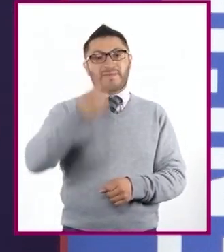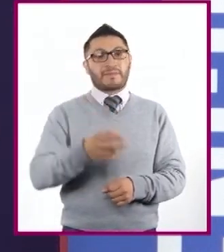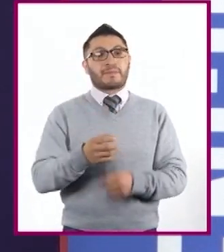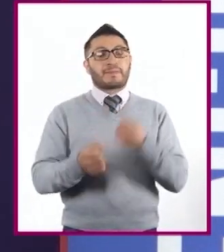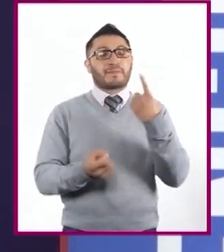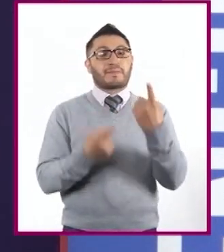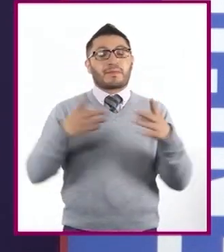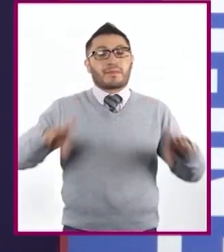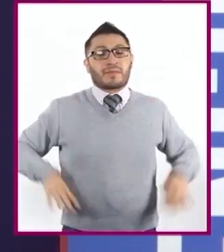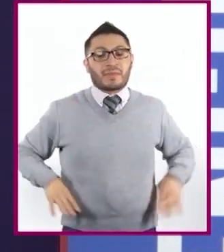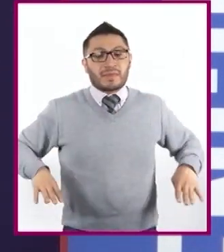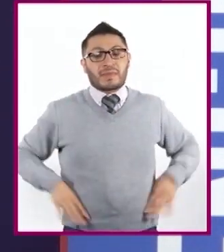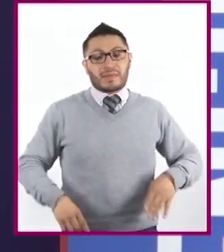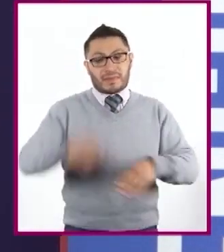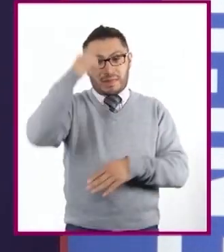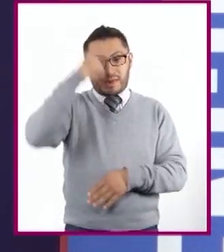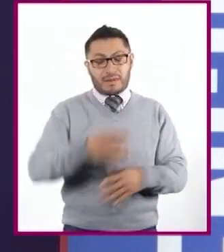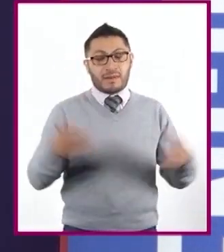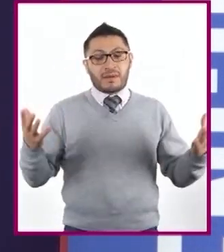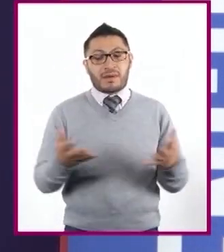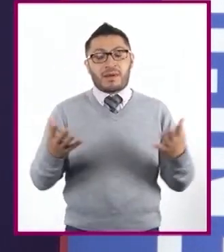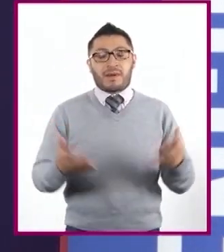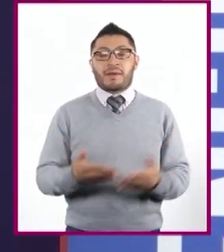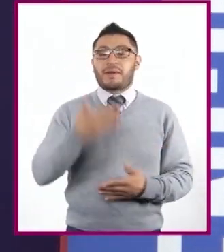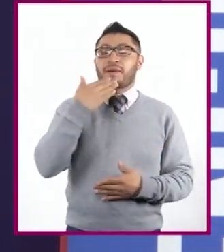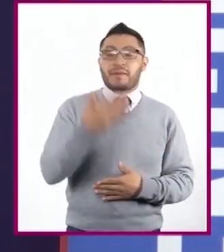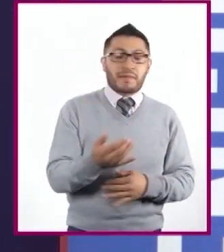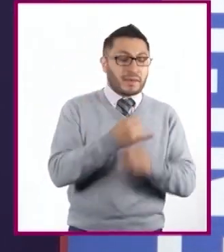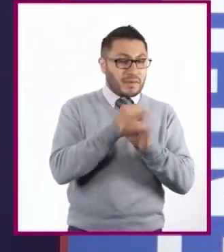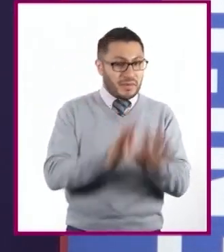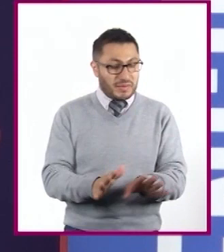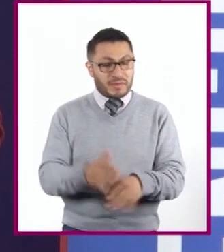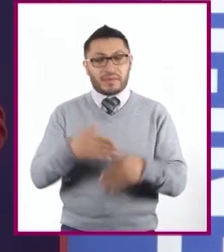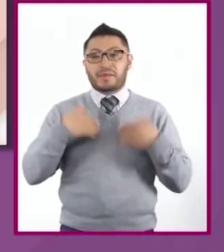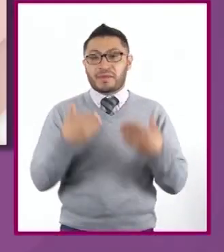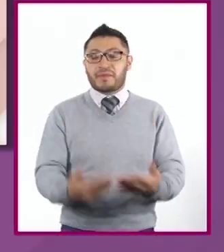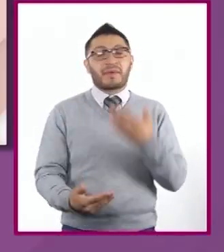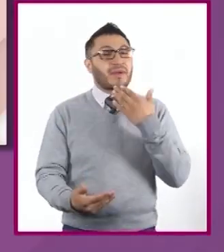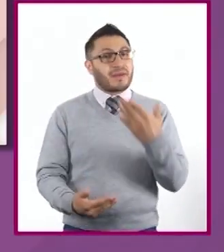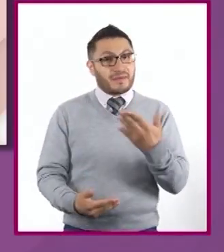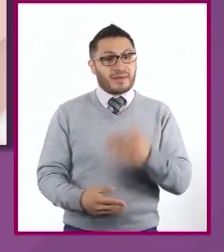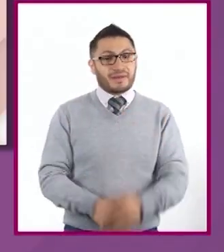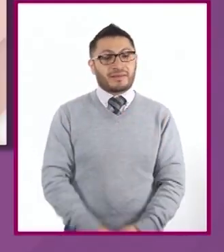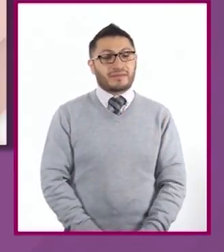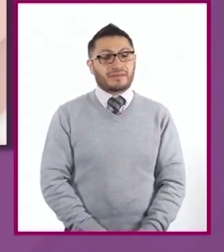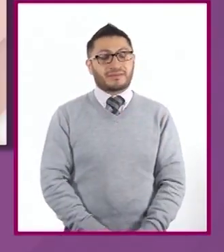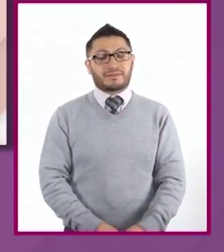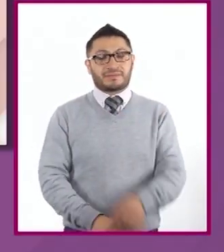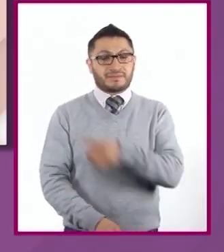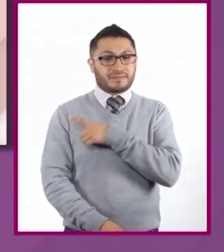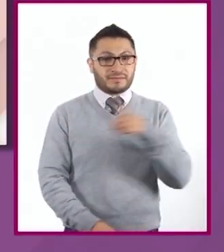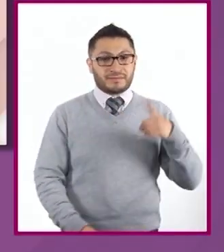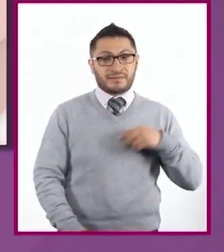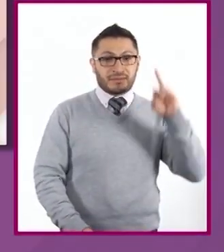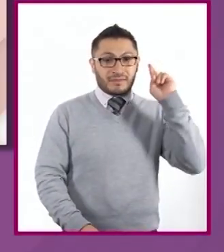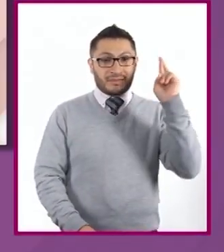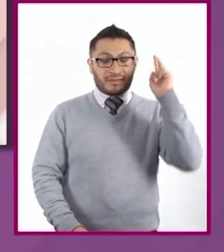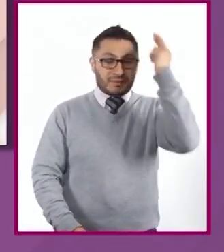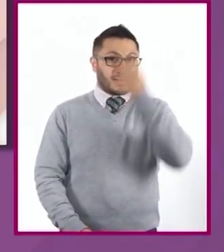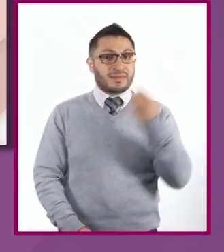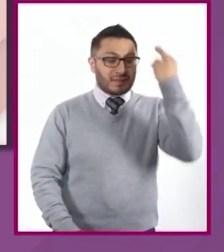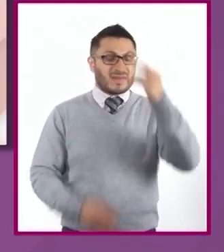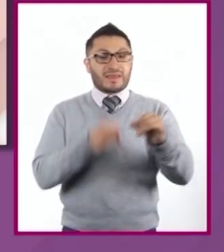ciertos criterios para cerciorarnos de que la información es confiable. Debemos revisar que la información